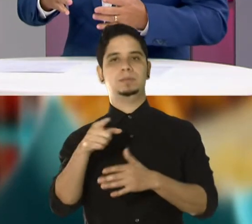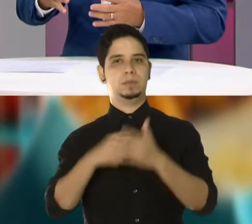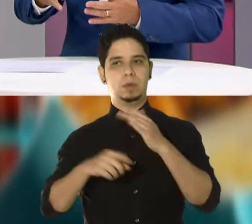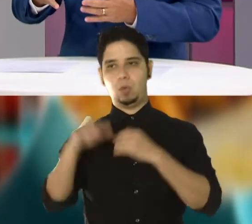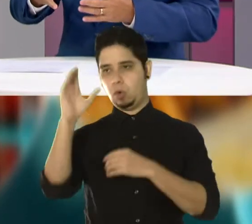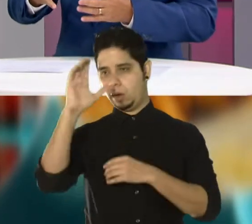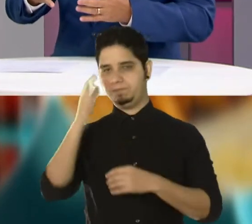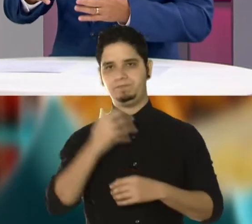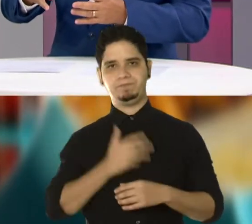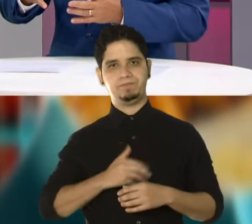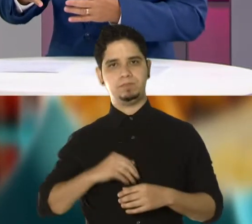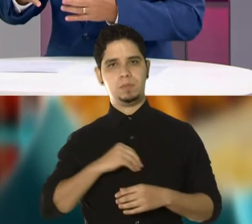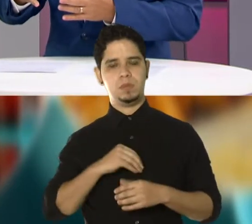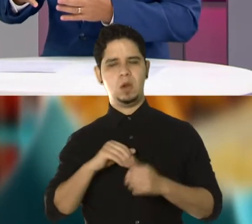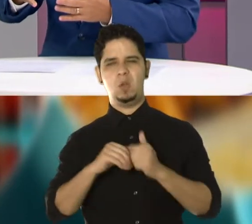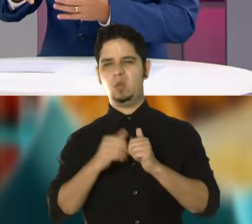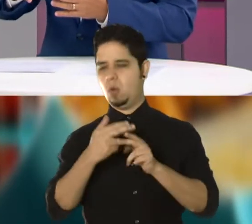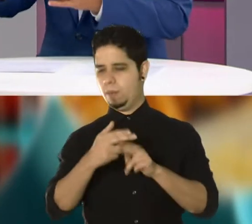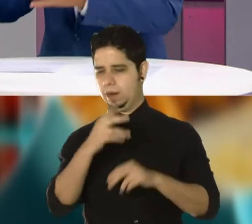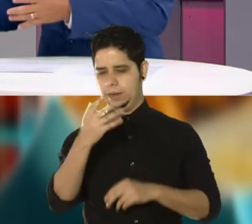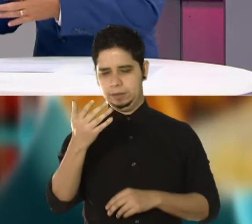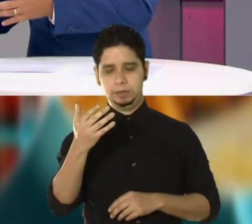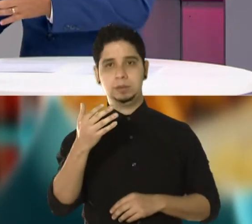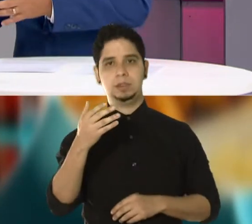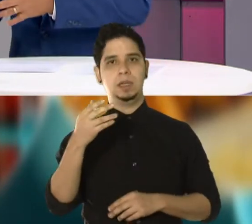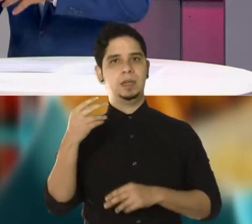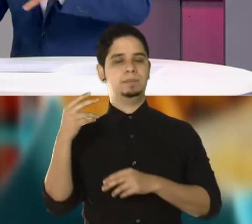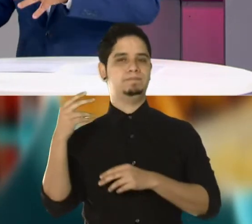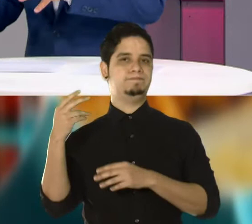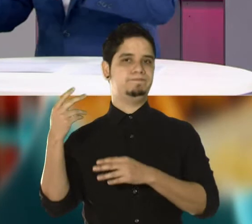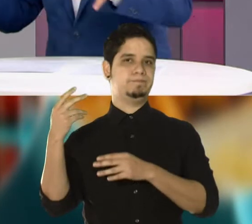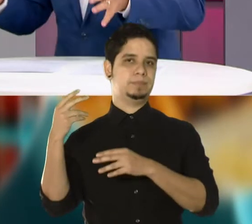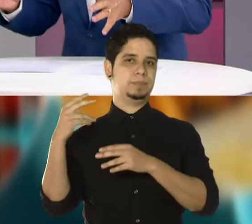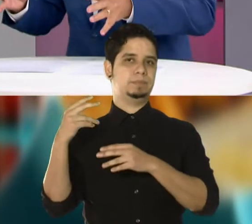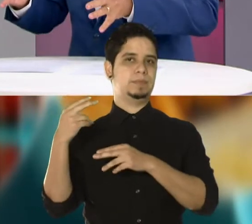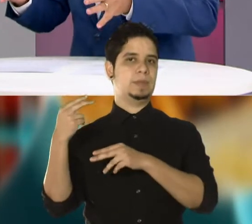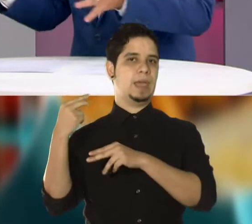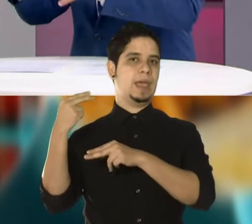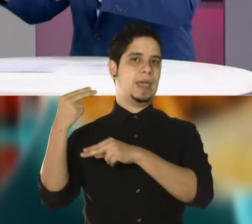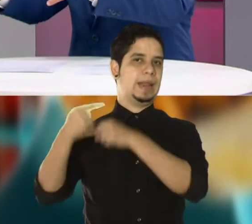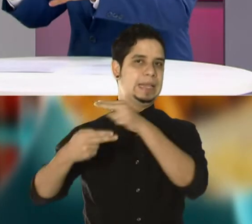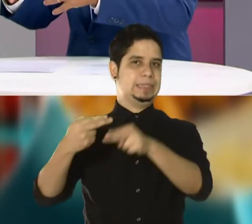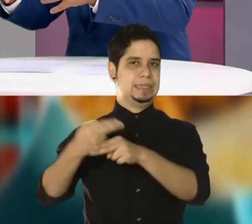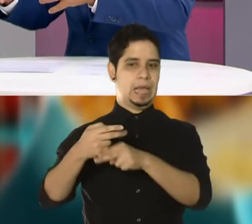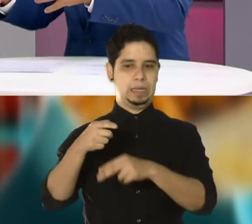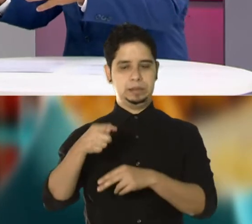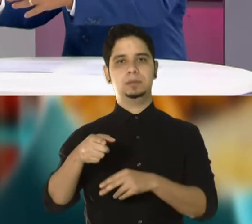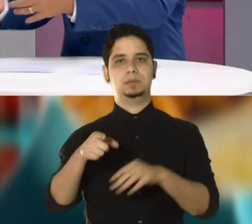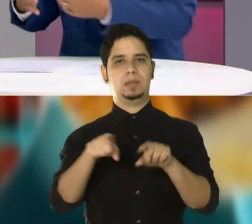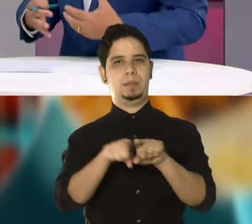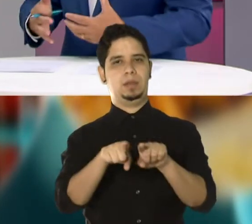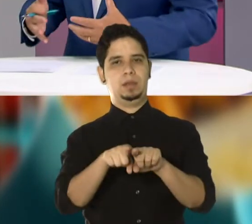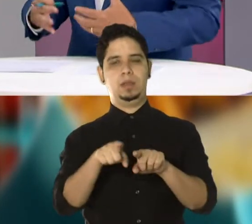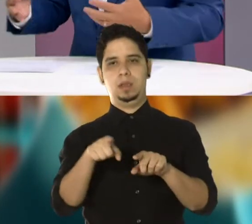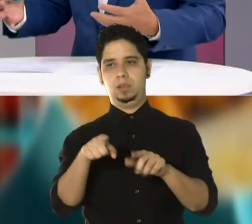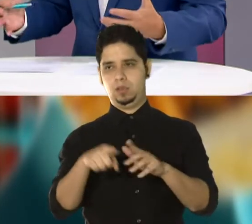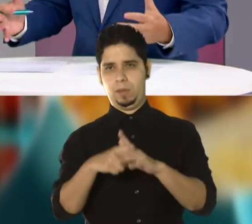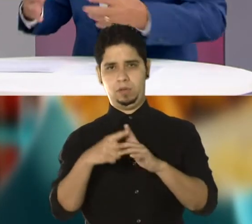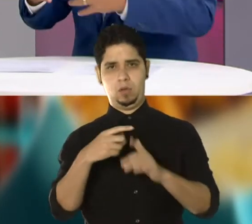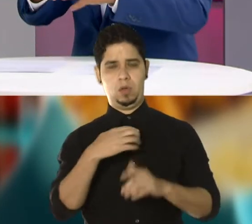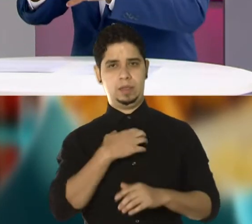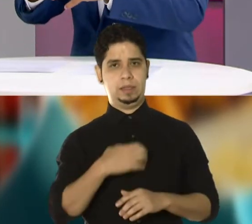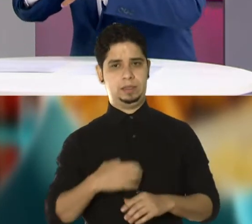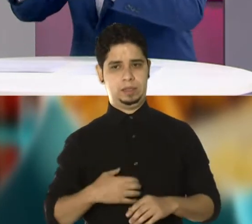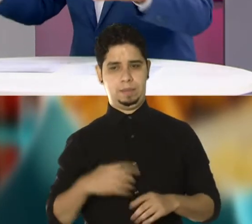de lo que se llama herencia, pues son las que están tratando y eso viene inclusive como de diciembre para acá, no lo había